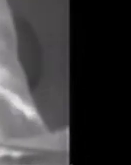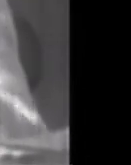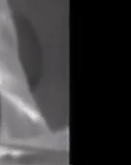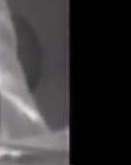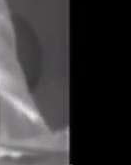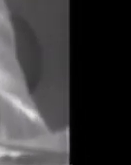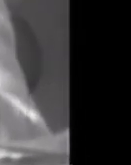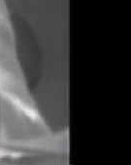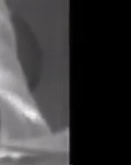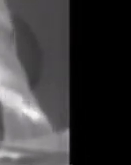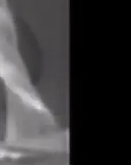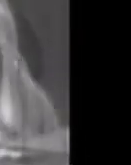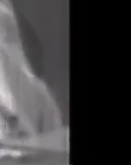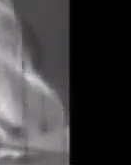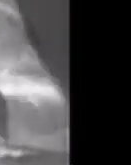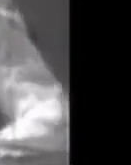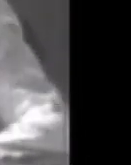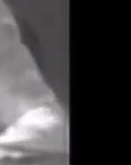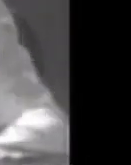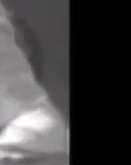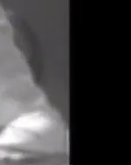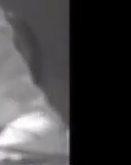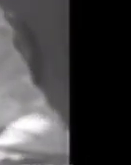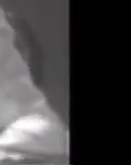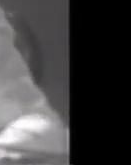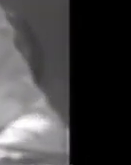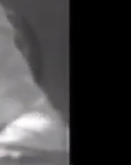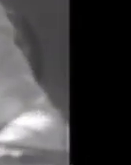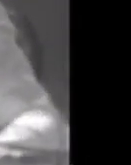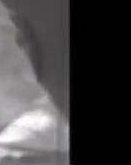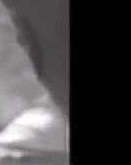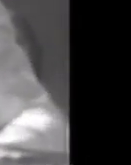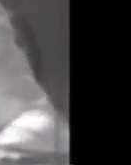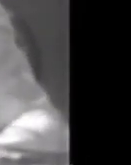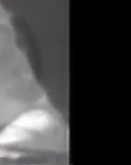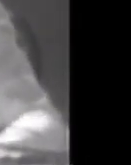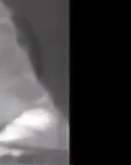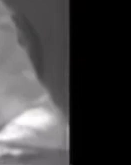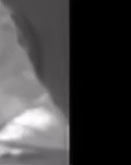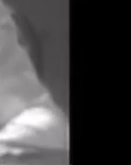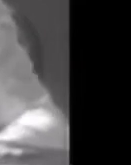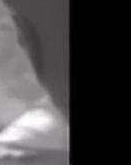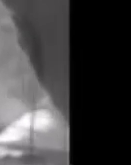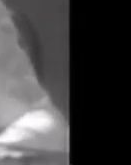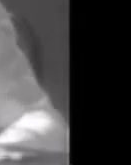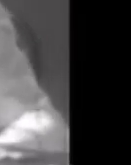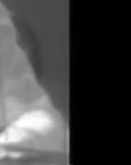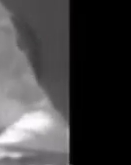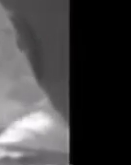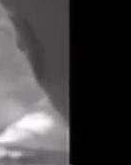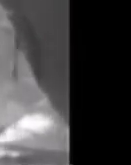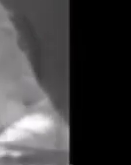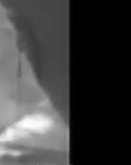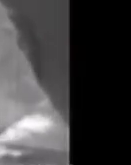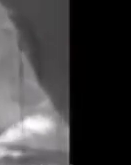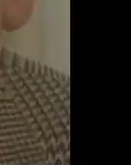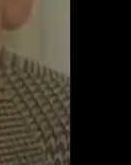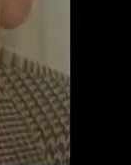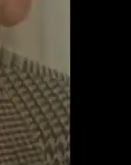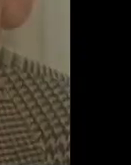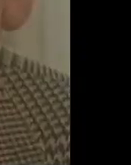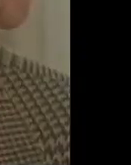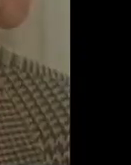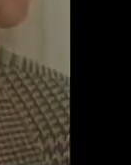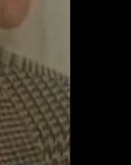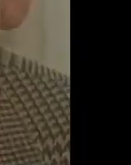estas imágenes de Santa Rosa, la Batalla de la Libertad en 1977. Y